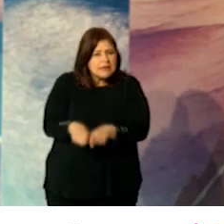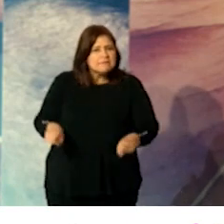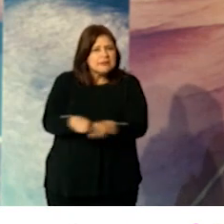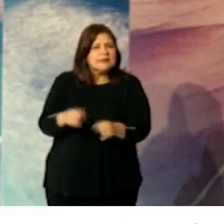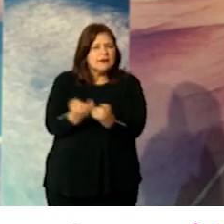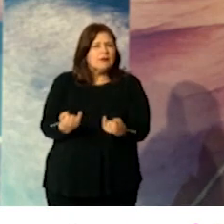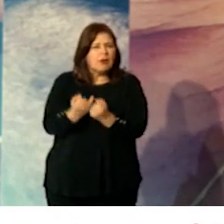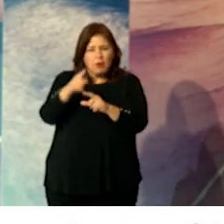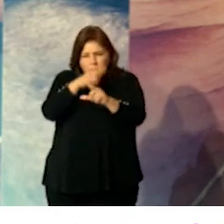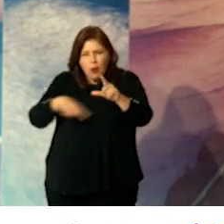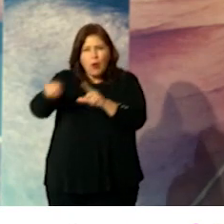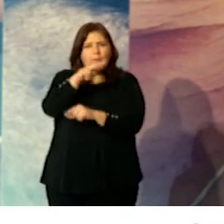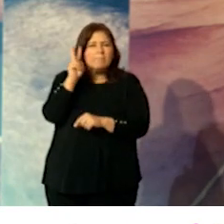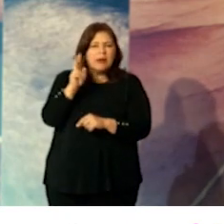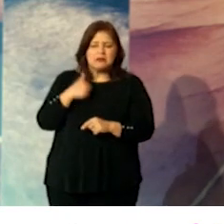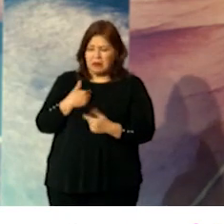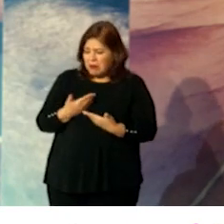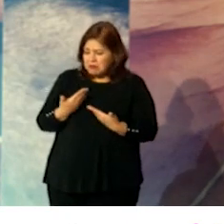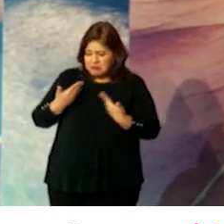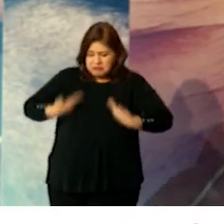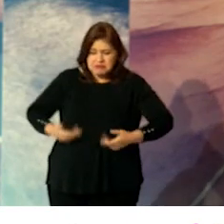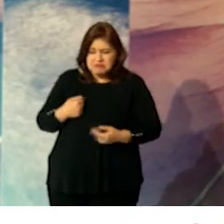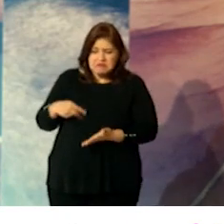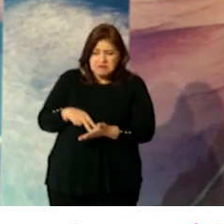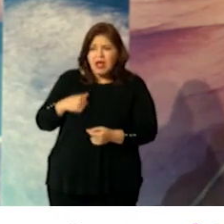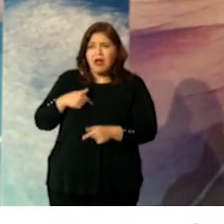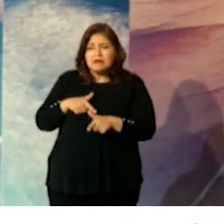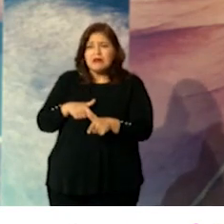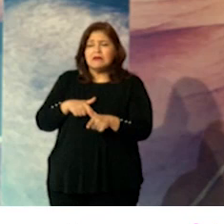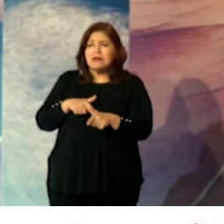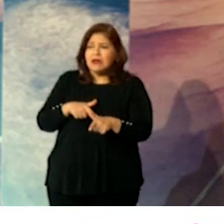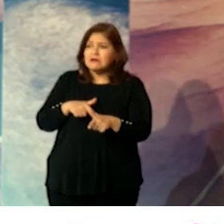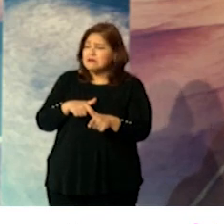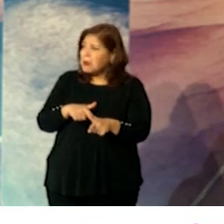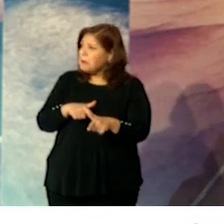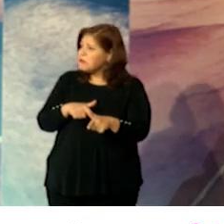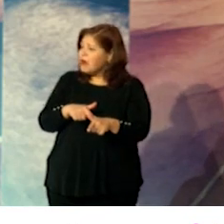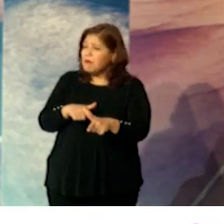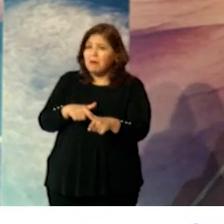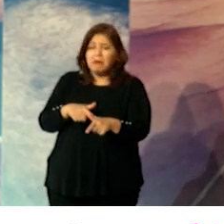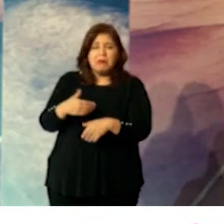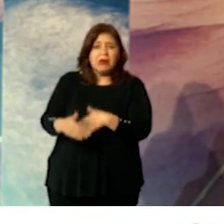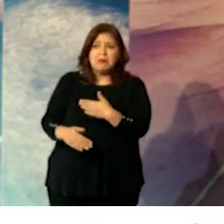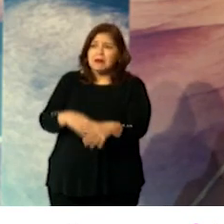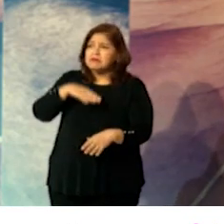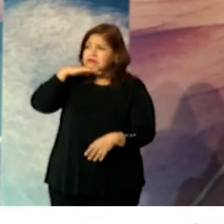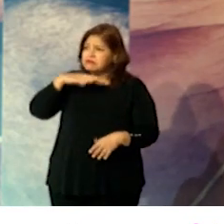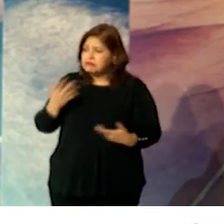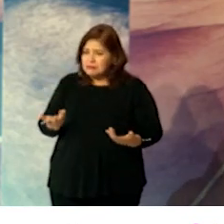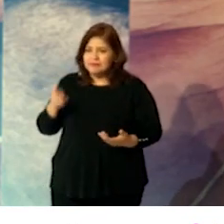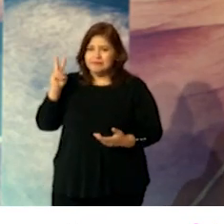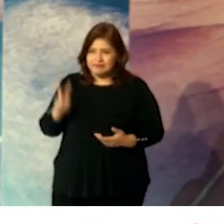un círculo vicioso en donde yo ya estoy aquí y la verdad es que voy a seguir, y voy a seguir, y voy a seguir, y me quedé cómodo con el espacio en donde estoy. Obviamente no